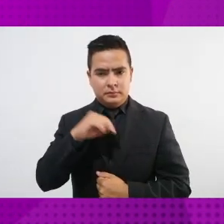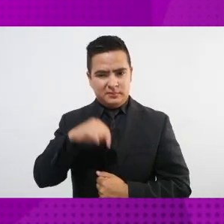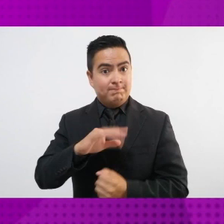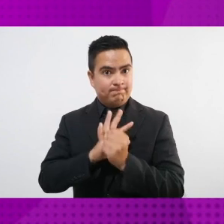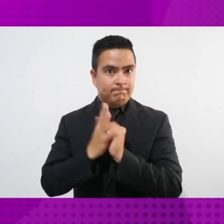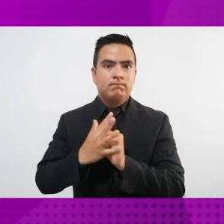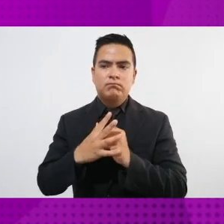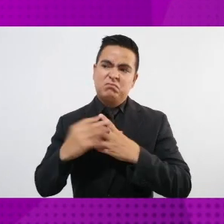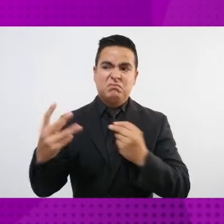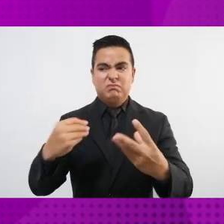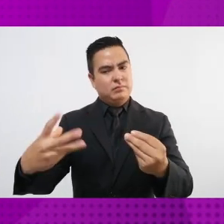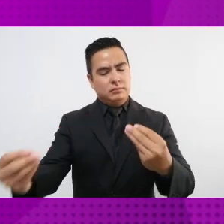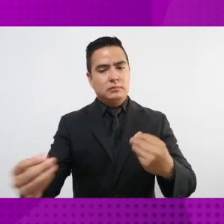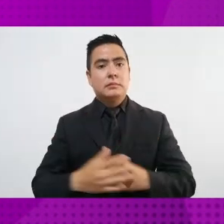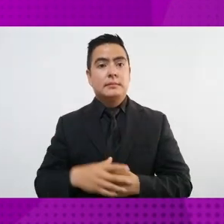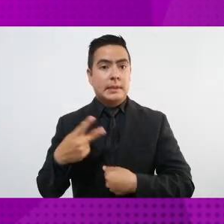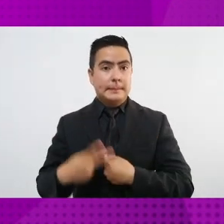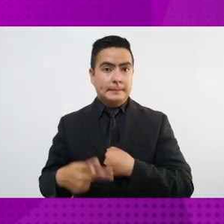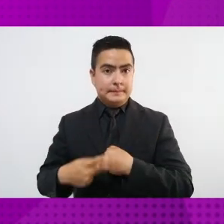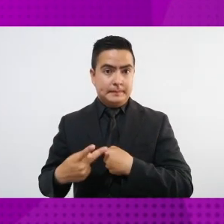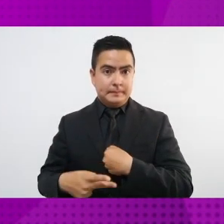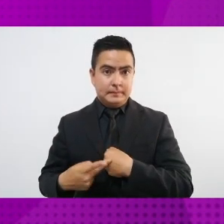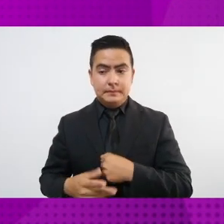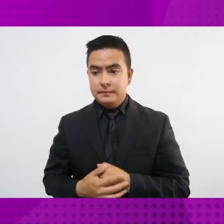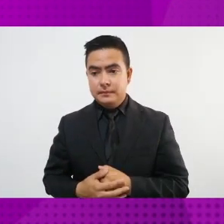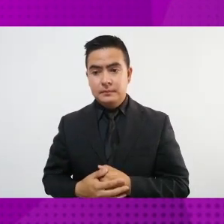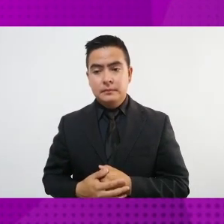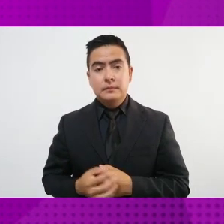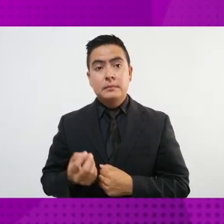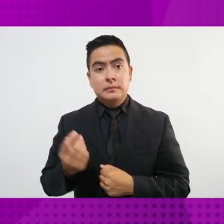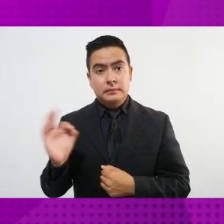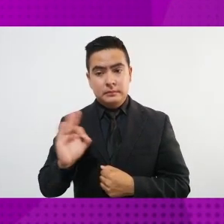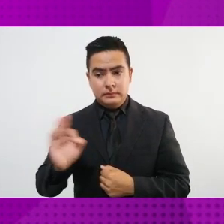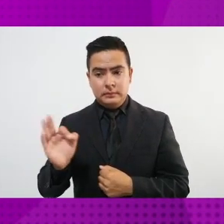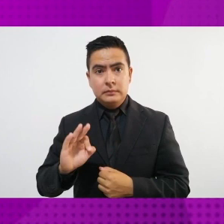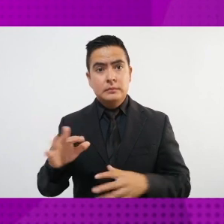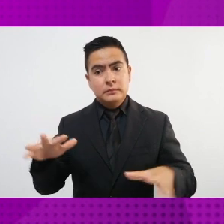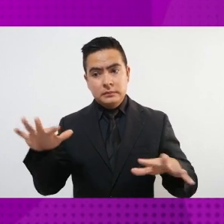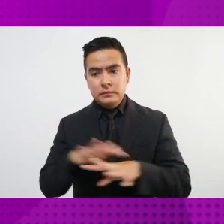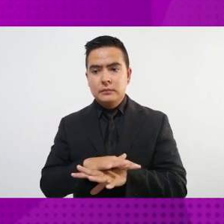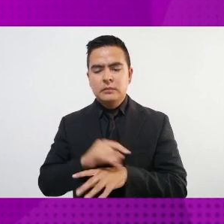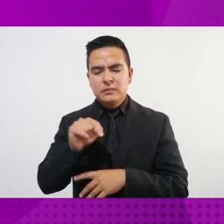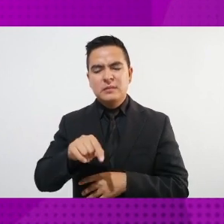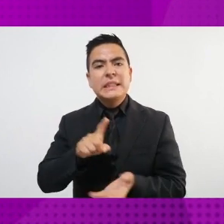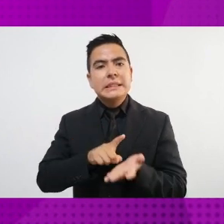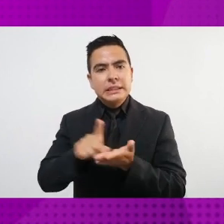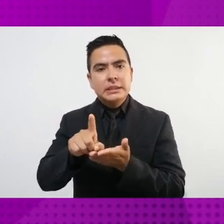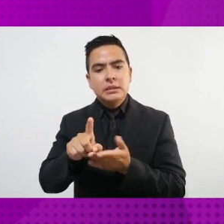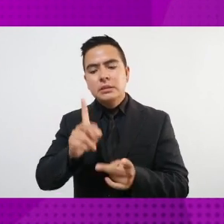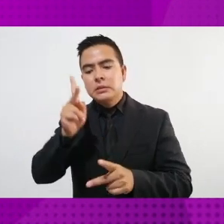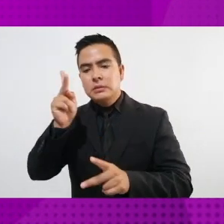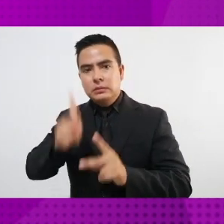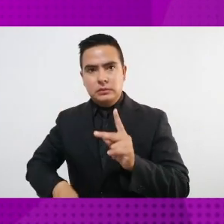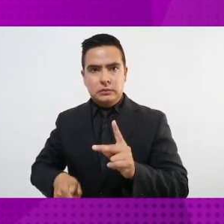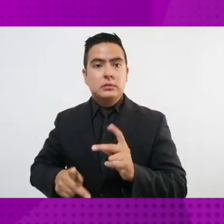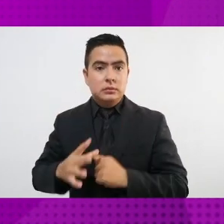una contingencia como esta, virtualmente puede haber una suspensión de derechos o un estado de excepción,